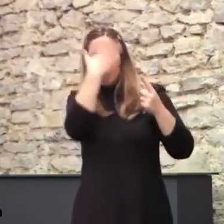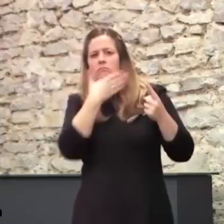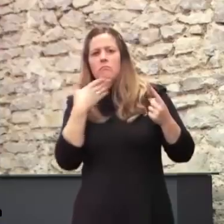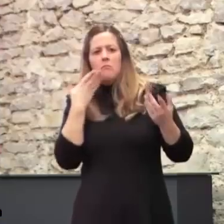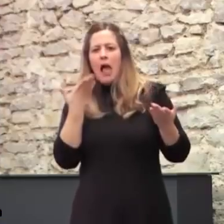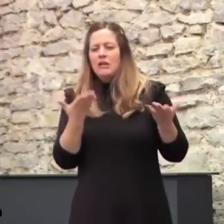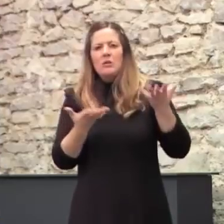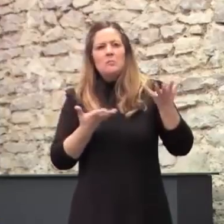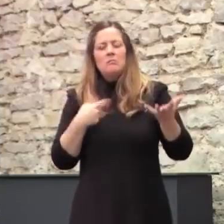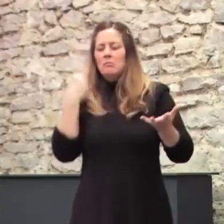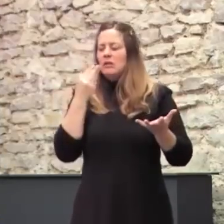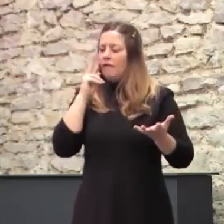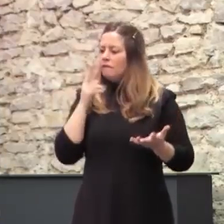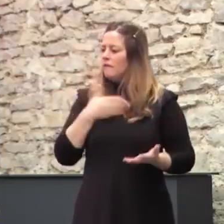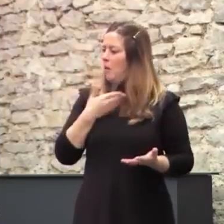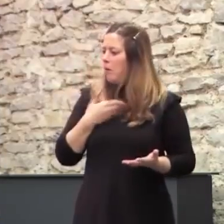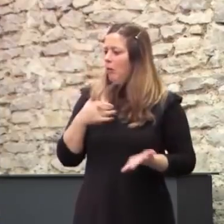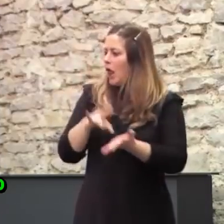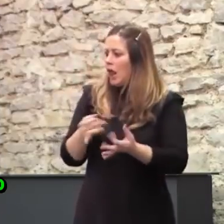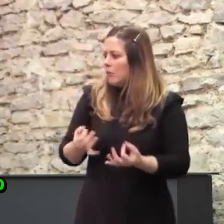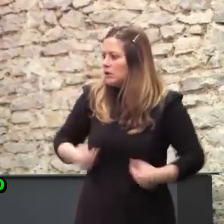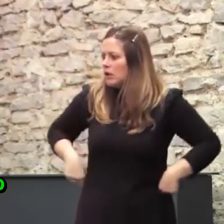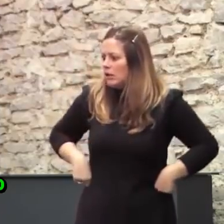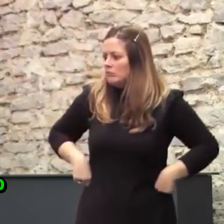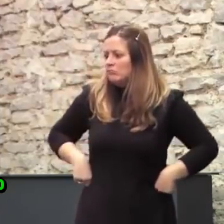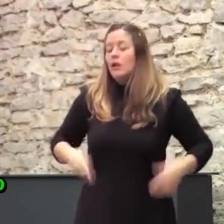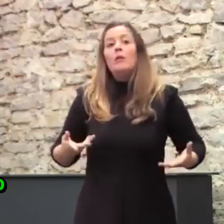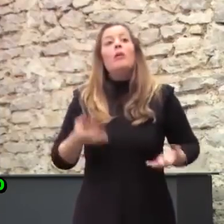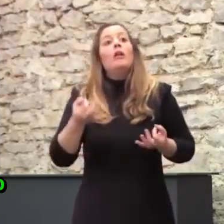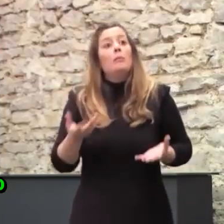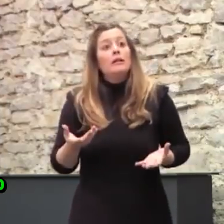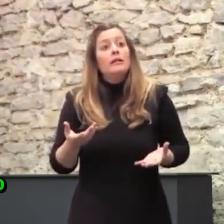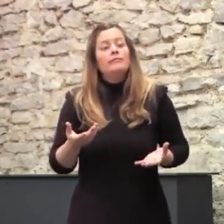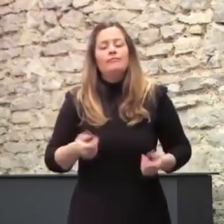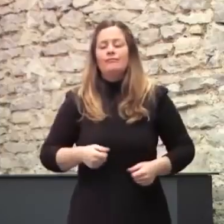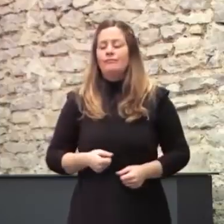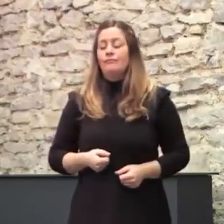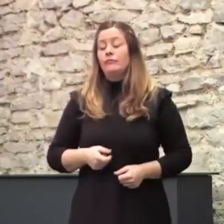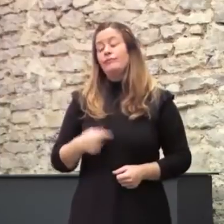hombre, ¿qué le pasará? Y entonces le digo, bueno, ¿qué ocurre? Me dice, pues que me he enamorado de otra persona.